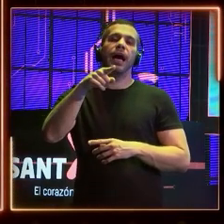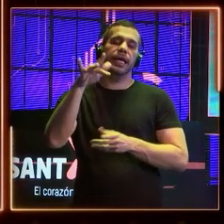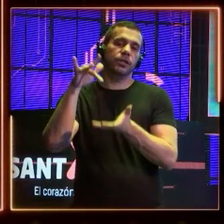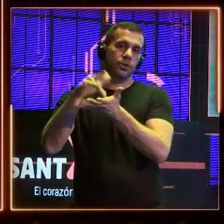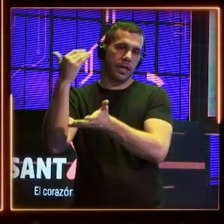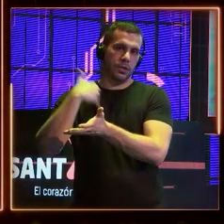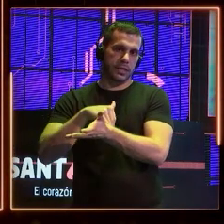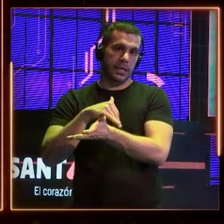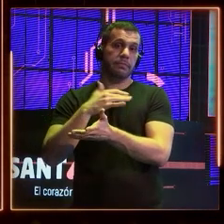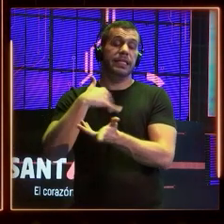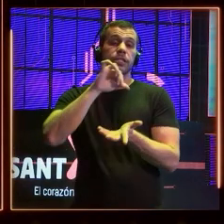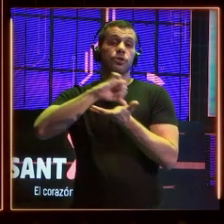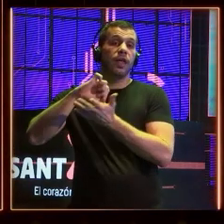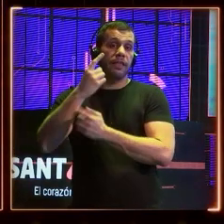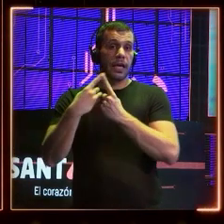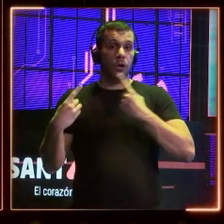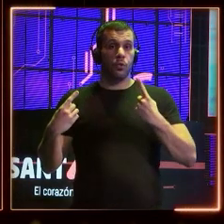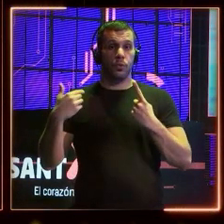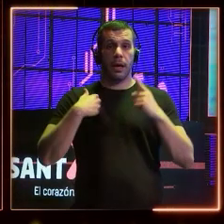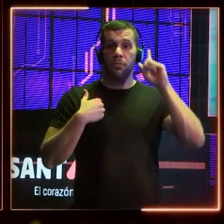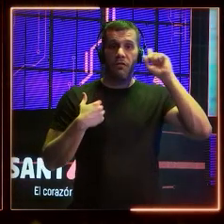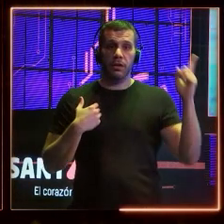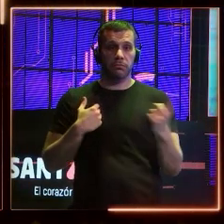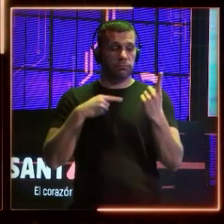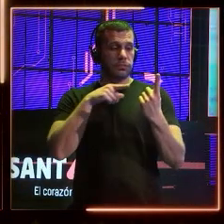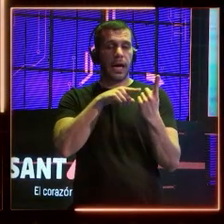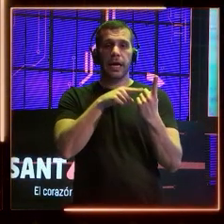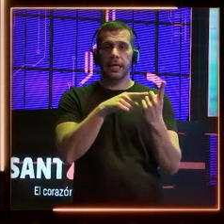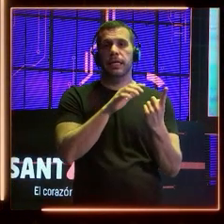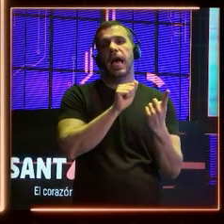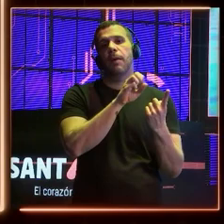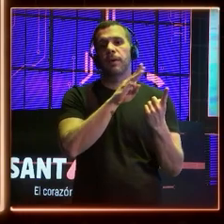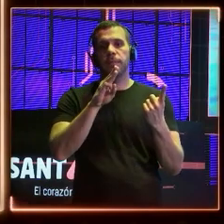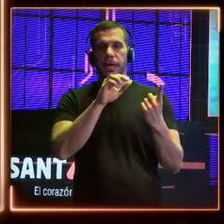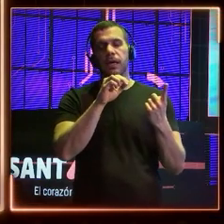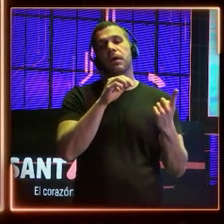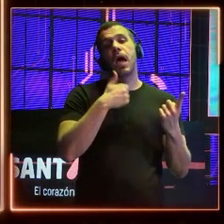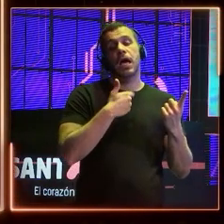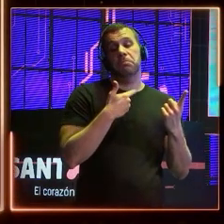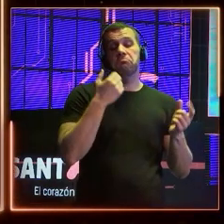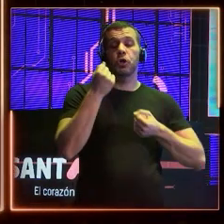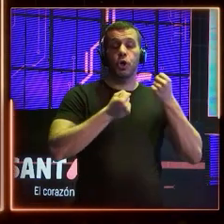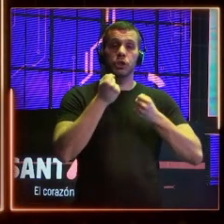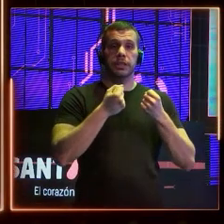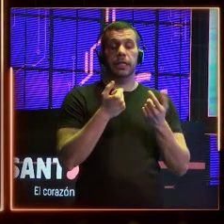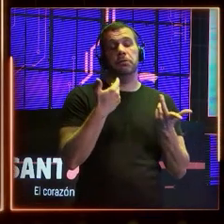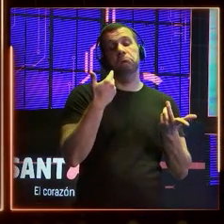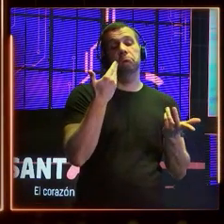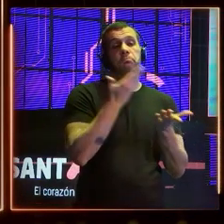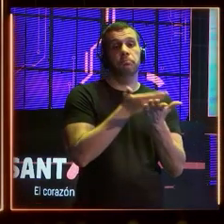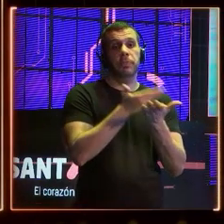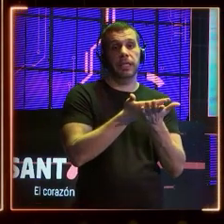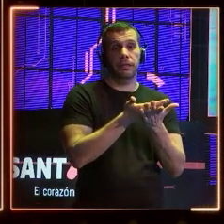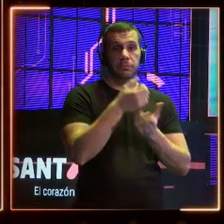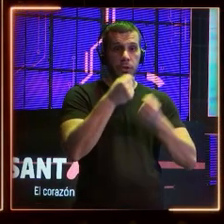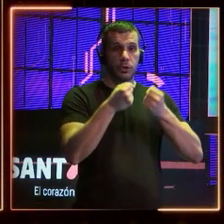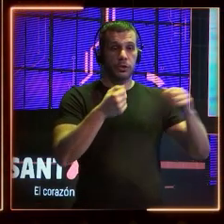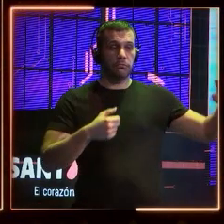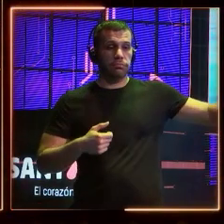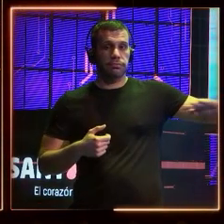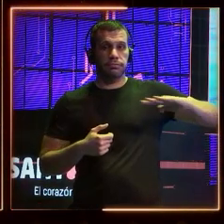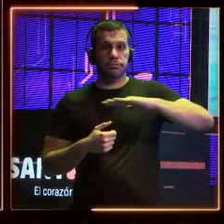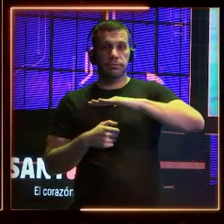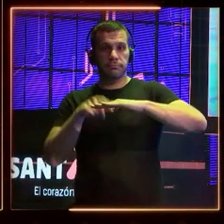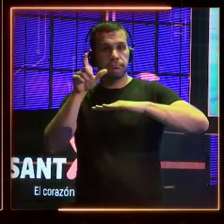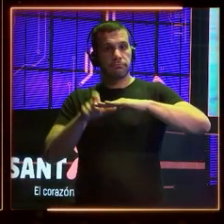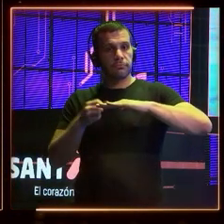coges tu móvil entras en una aplicación que se llama wimo pides un coche y te viene un coche sin nadie dentro con la con